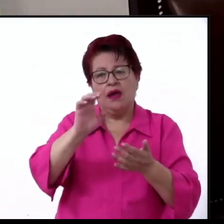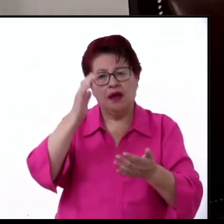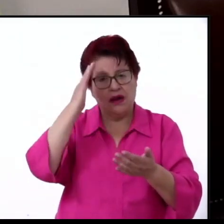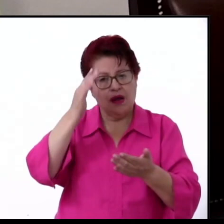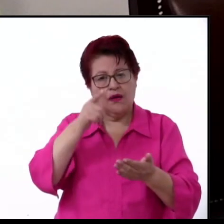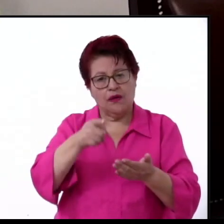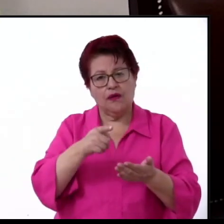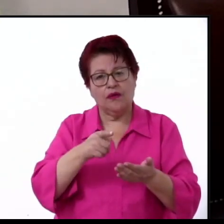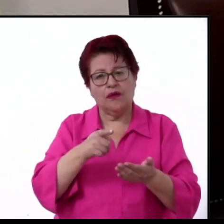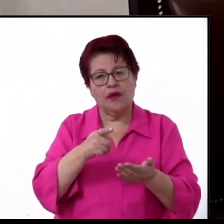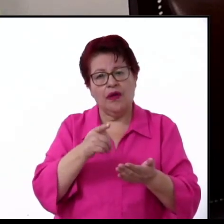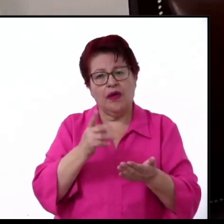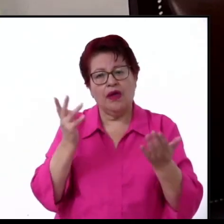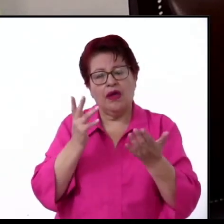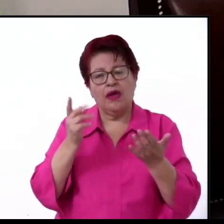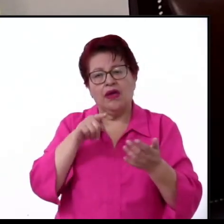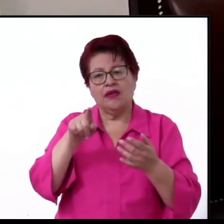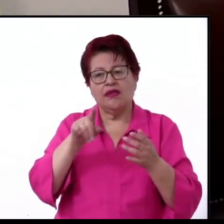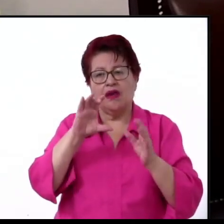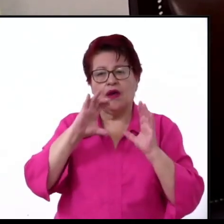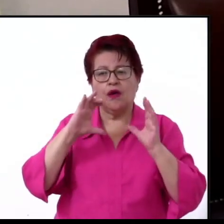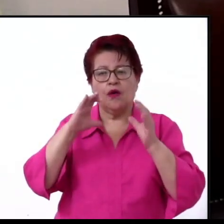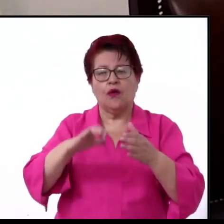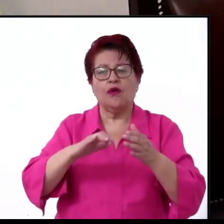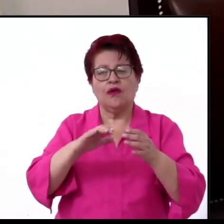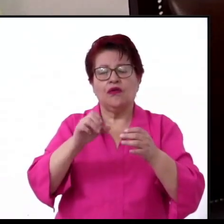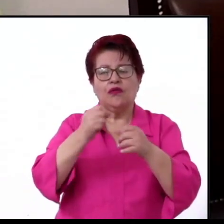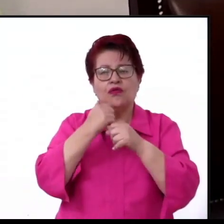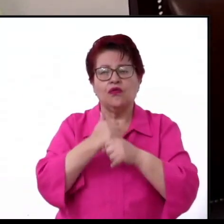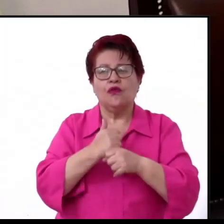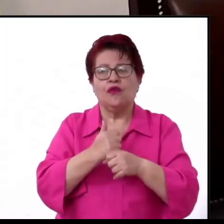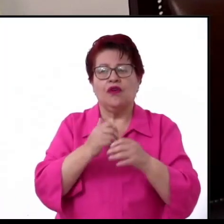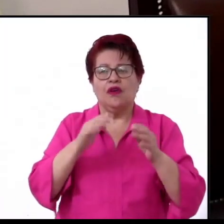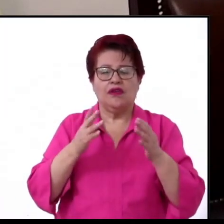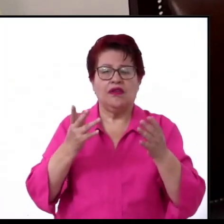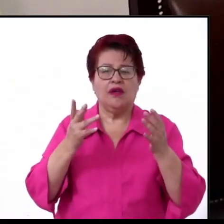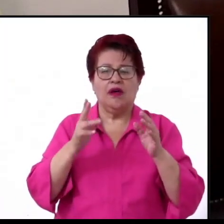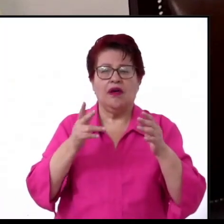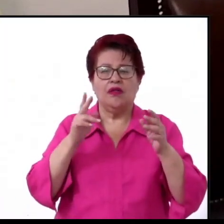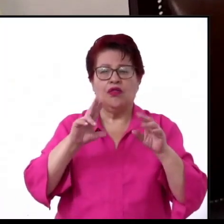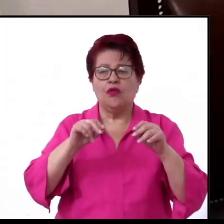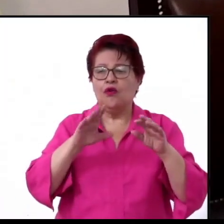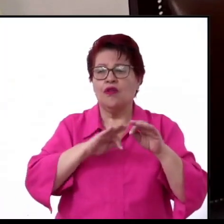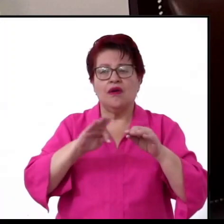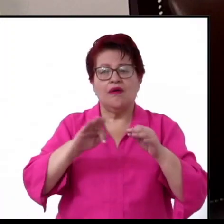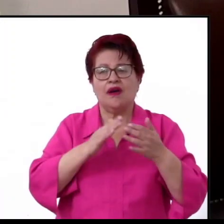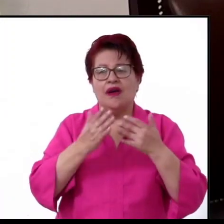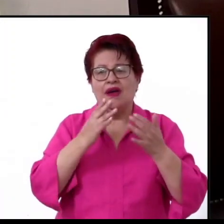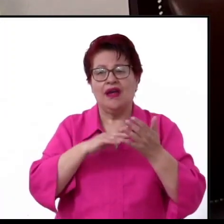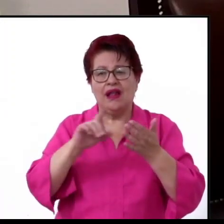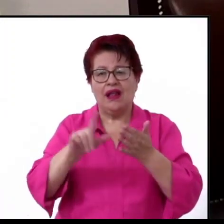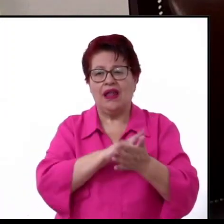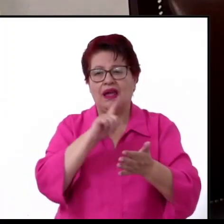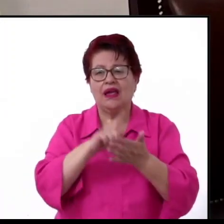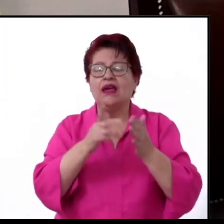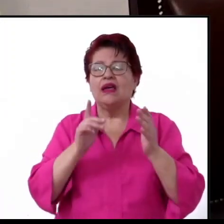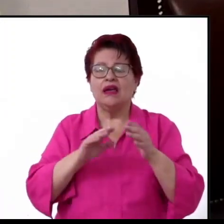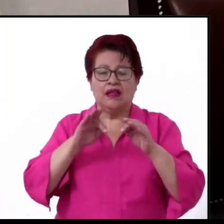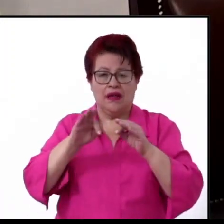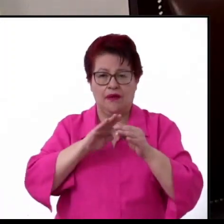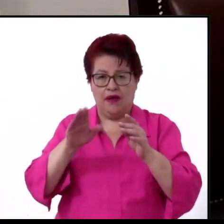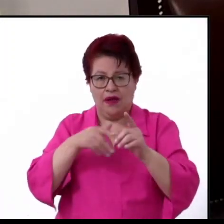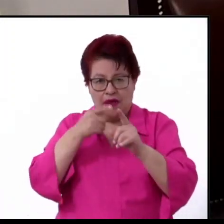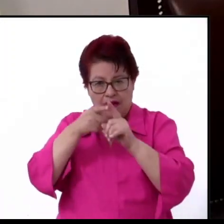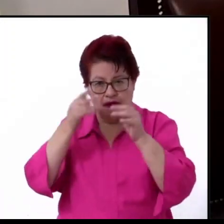reconozco, pues a que este Congreso deje de sufrir esta parálisis legislativa y podamos trabajar y enfocarnos a lo